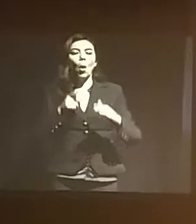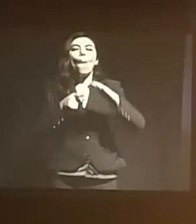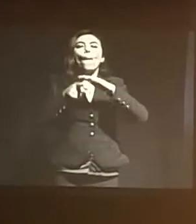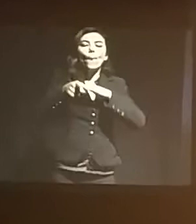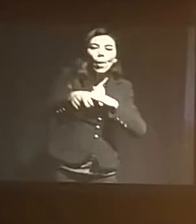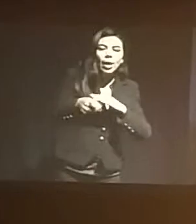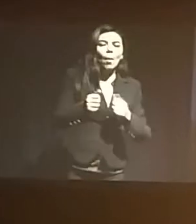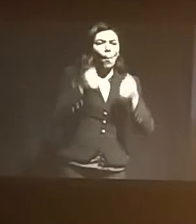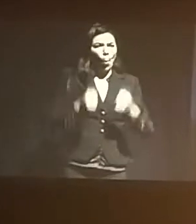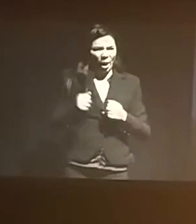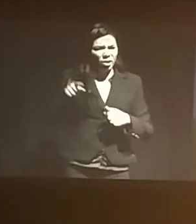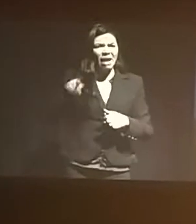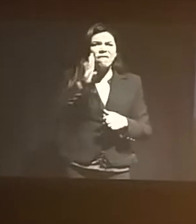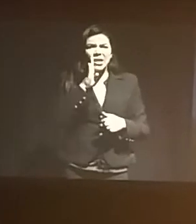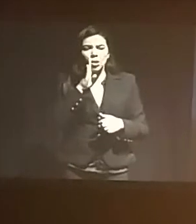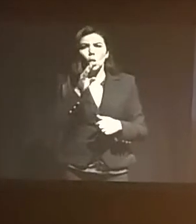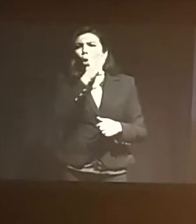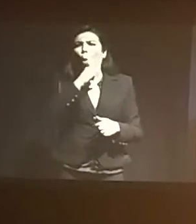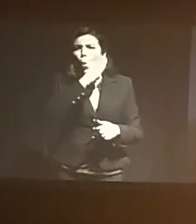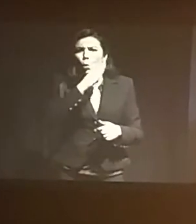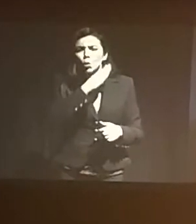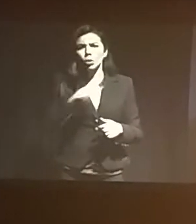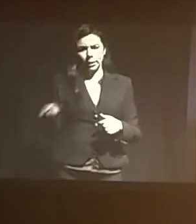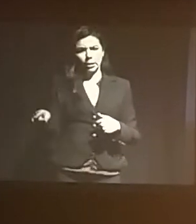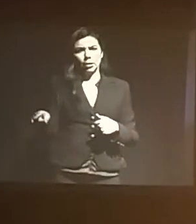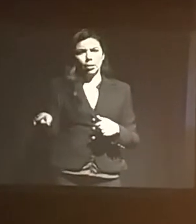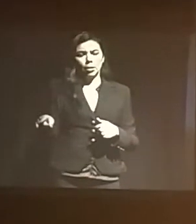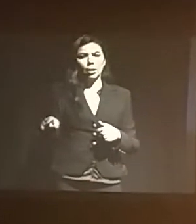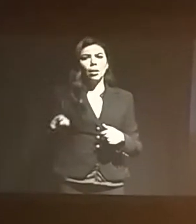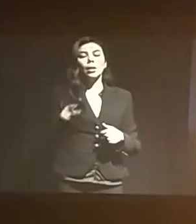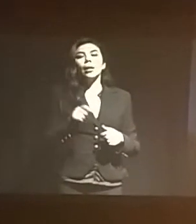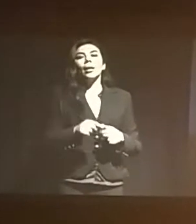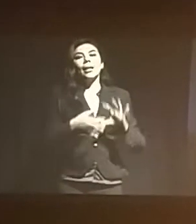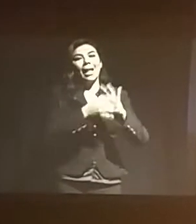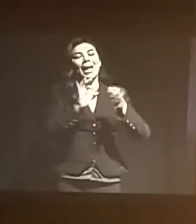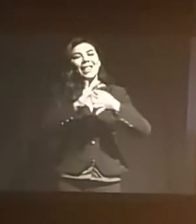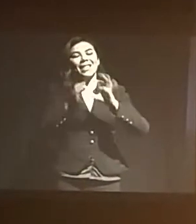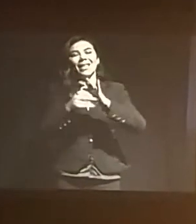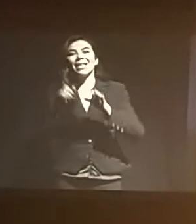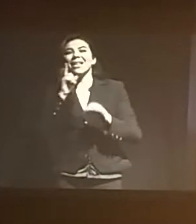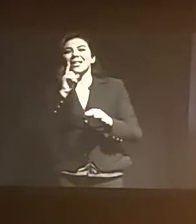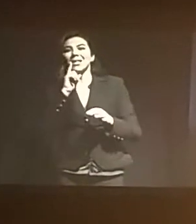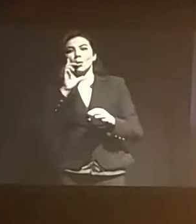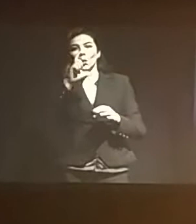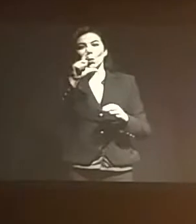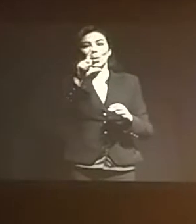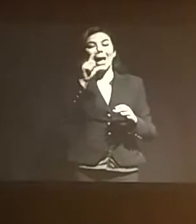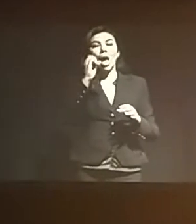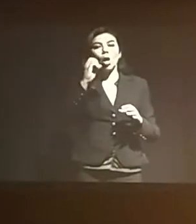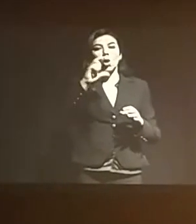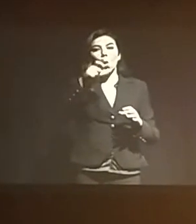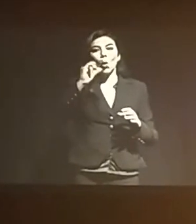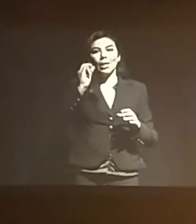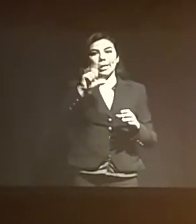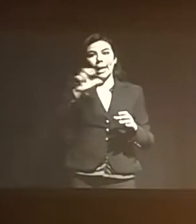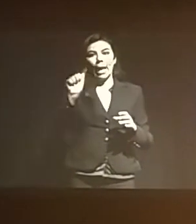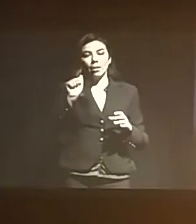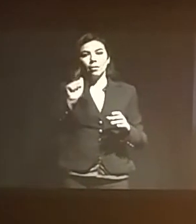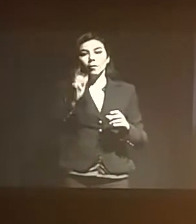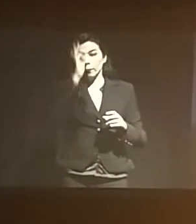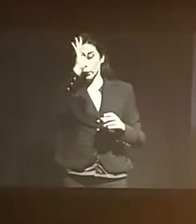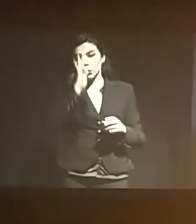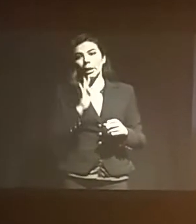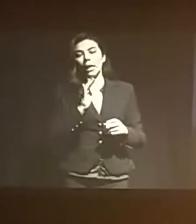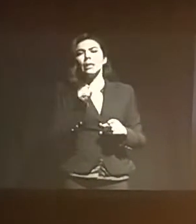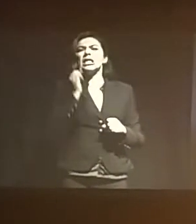baño, circulo, lo uso. O sea, la cadena tiene una lógica funcional. Y esto también, esto no es decirle,